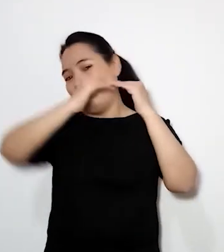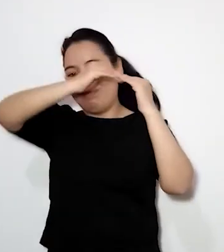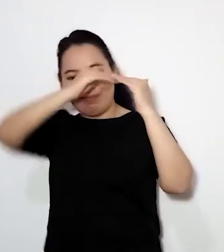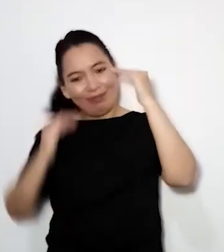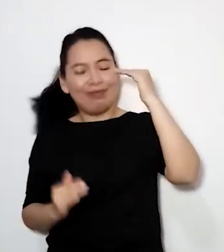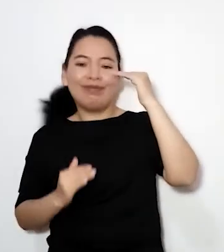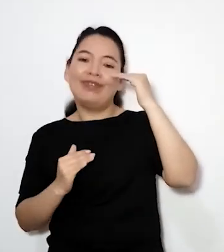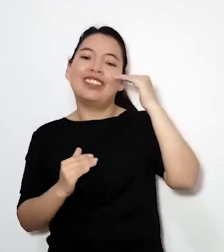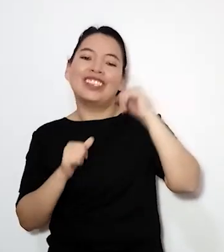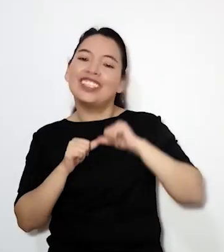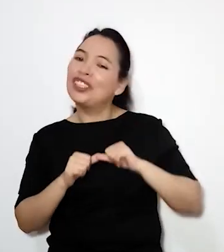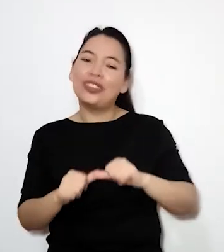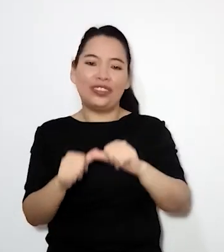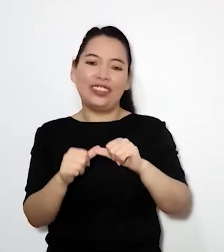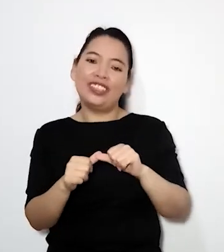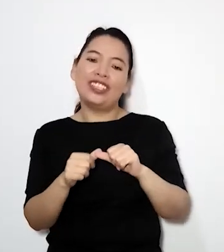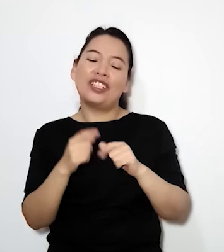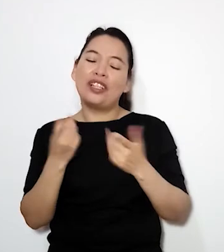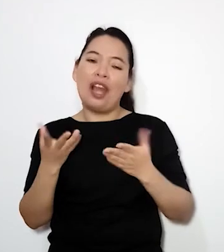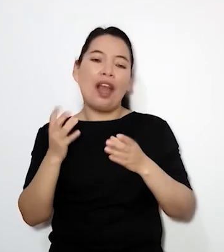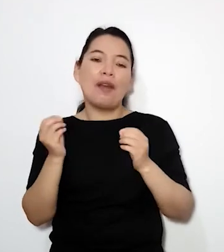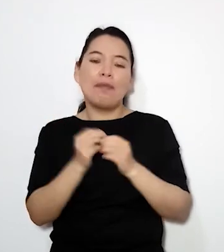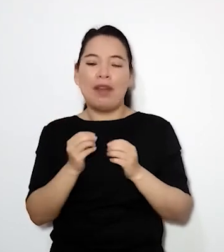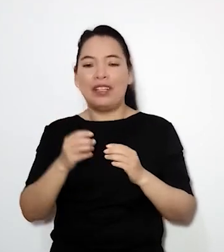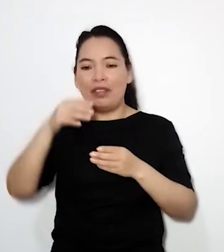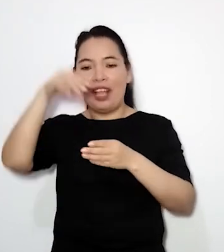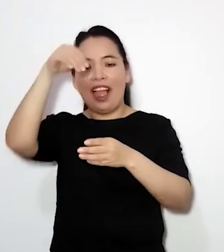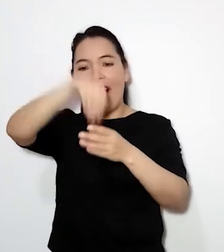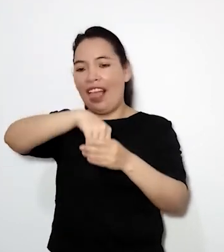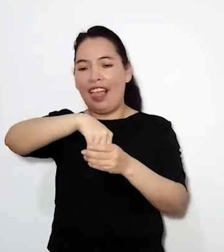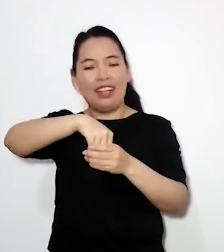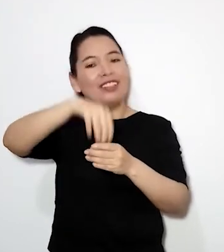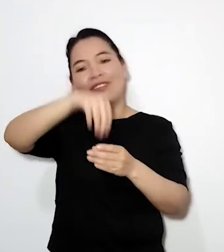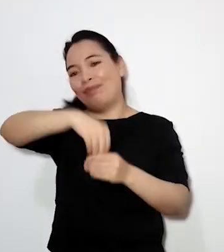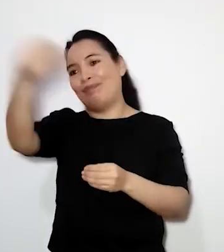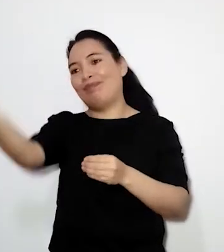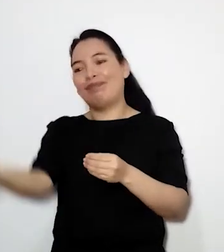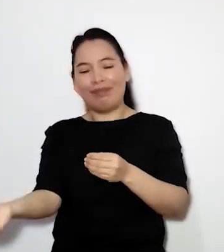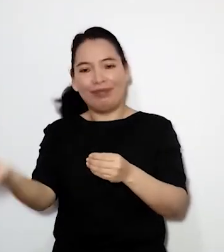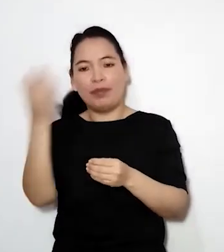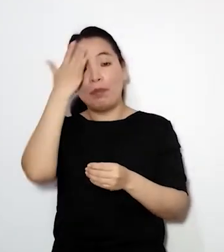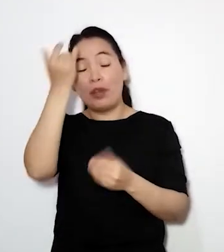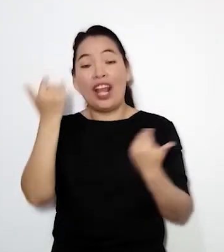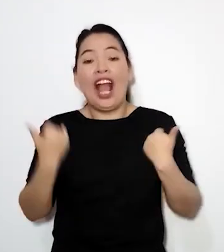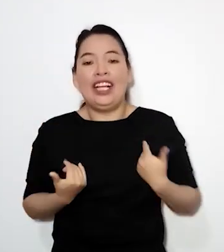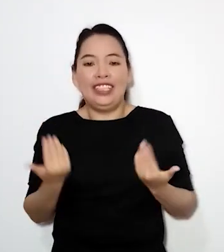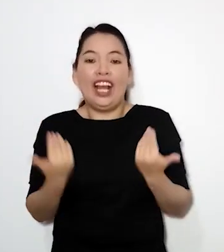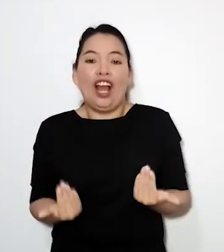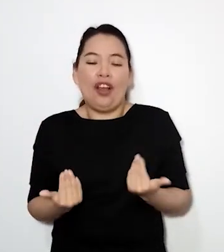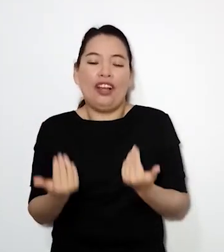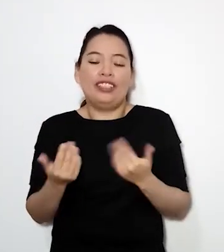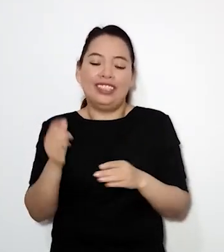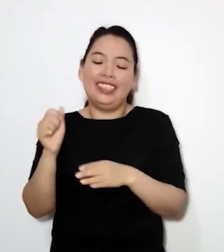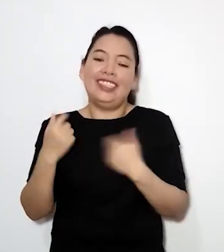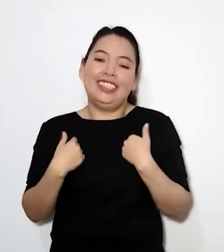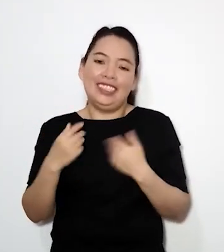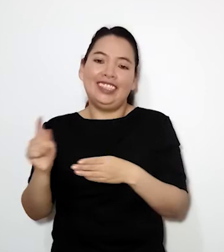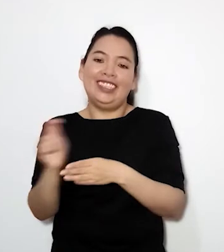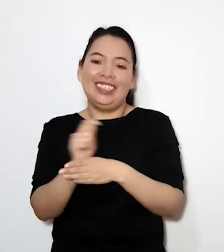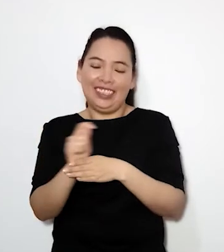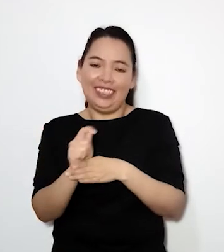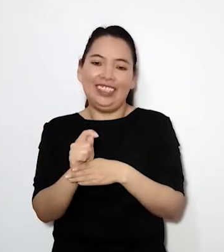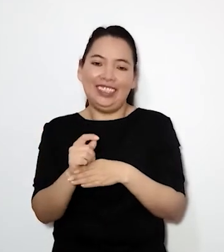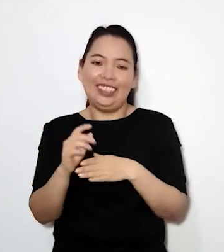mucha fuerza ahora, porque aunque tengamos tecnología y plataformas que nos puedan unir, no todos tenemos acceso a